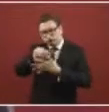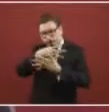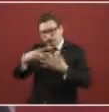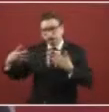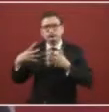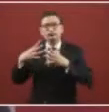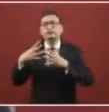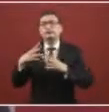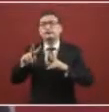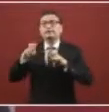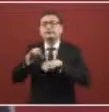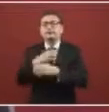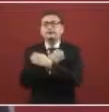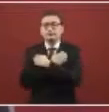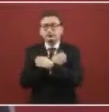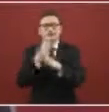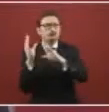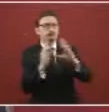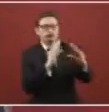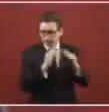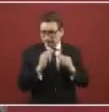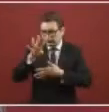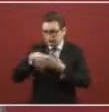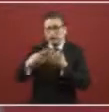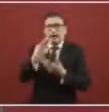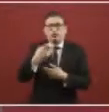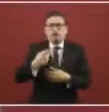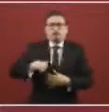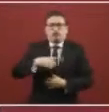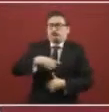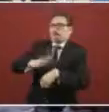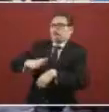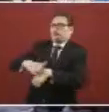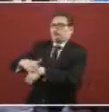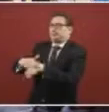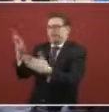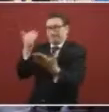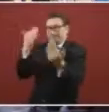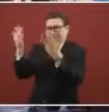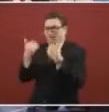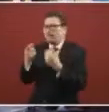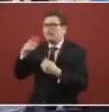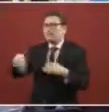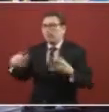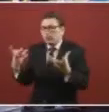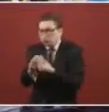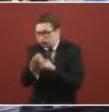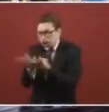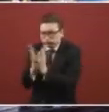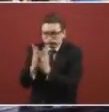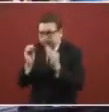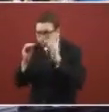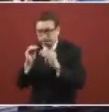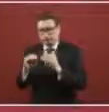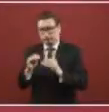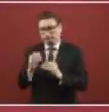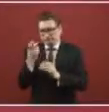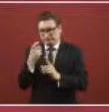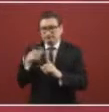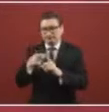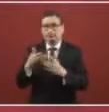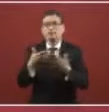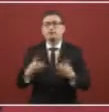educativos y se les va a convocar con ese propósito acerca de la